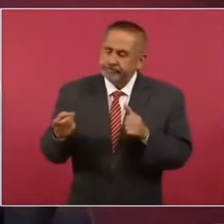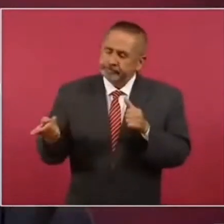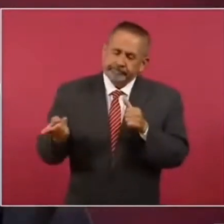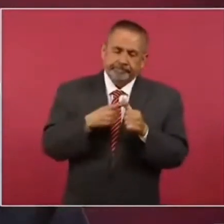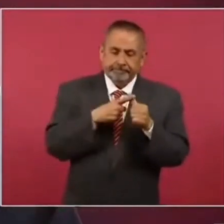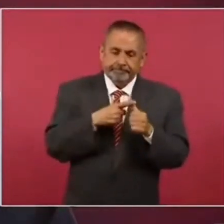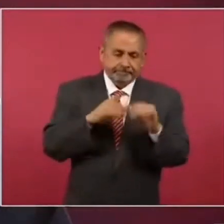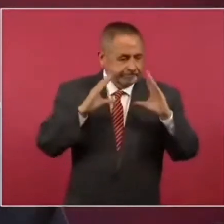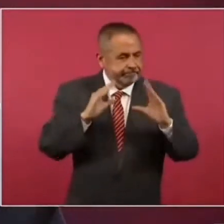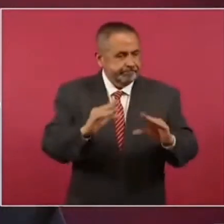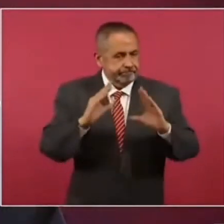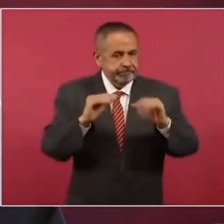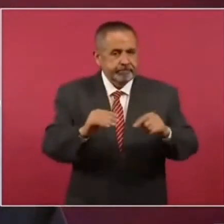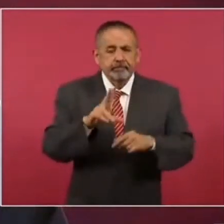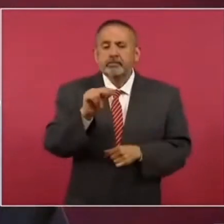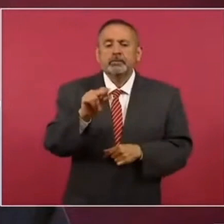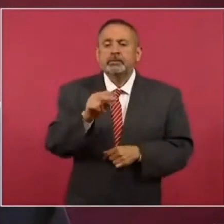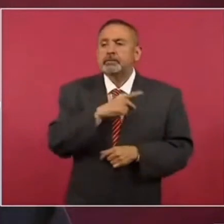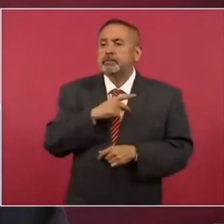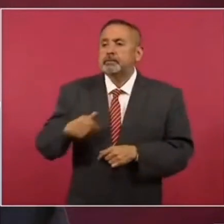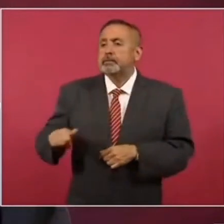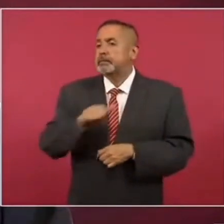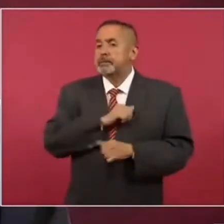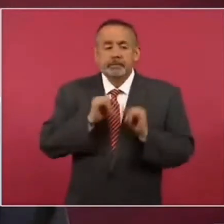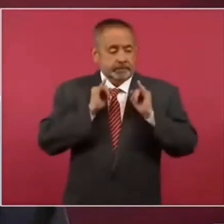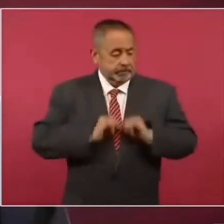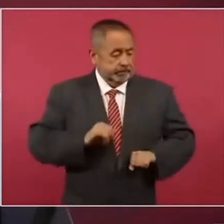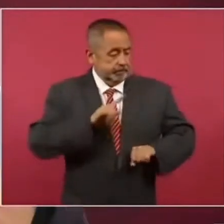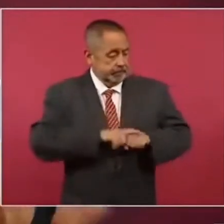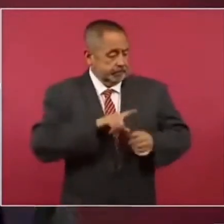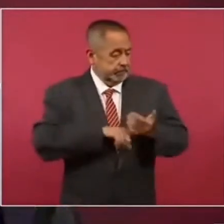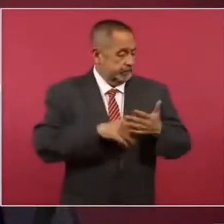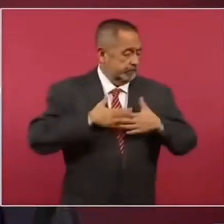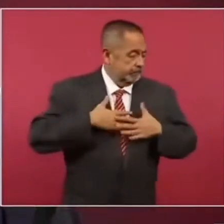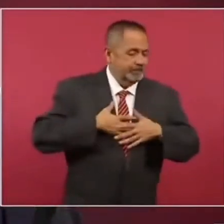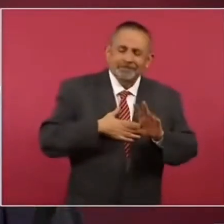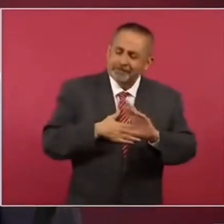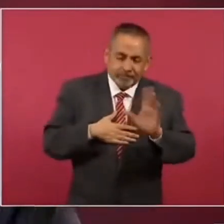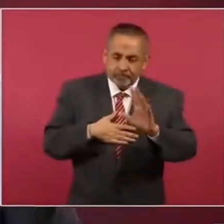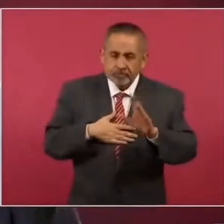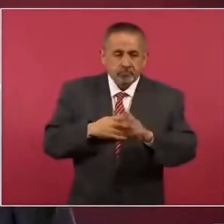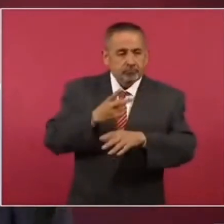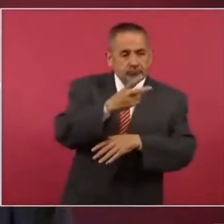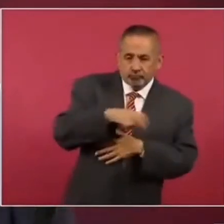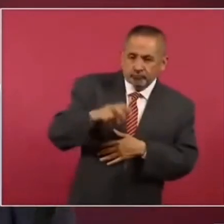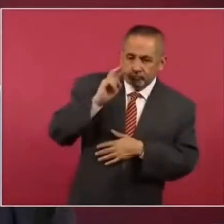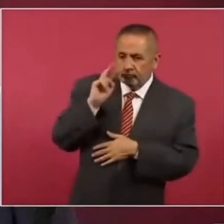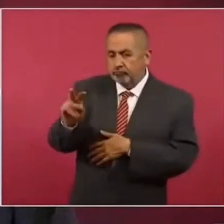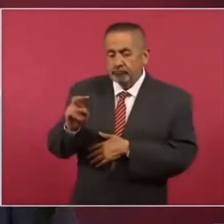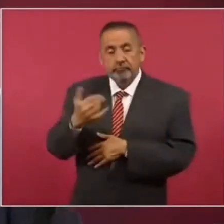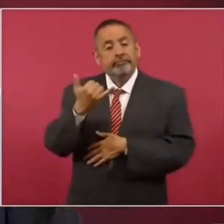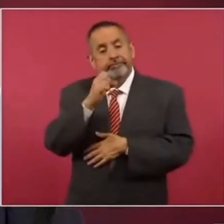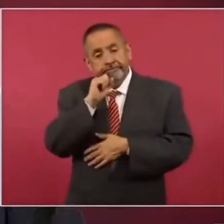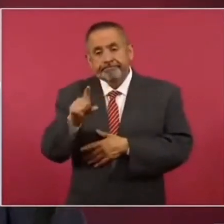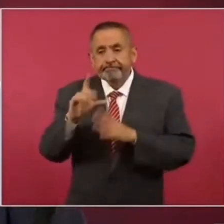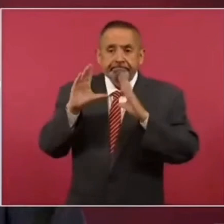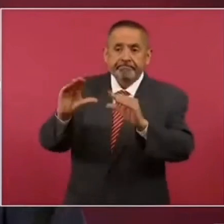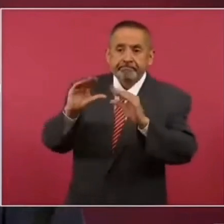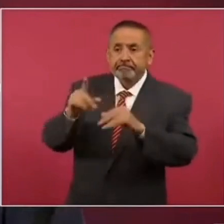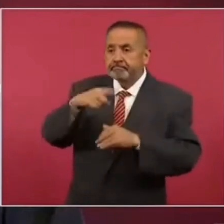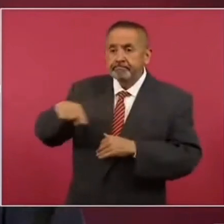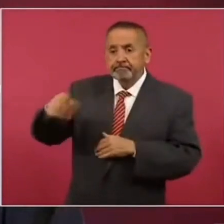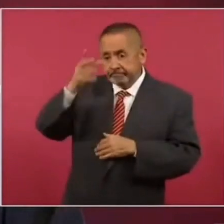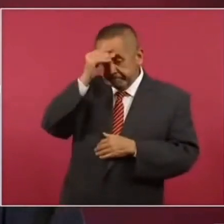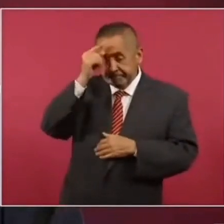no en lo individual, y también pues hay que democratizar